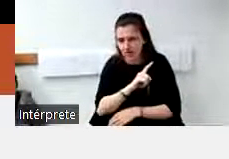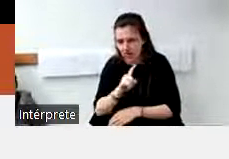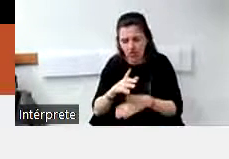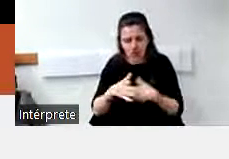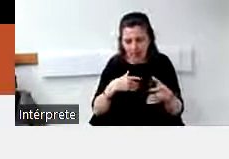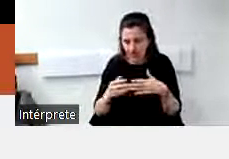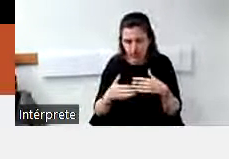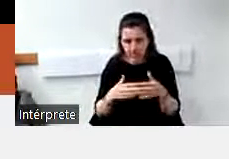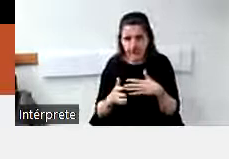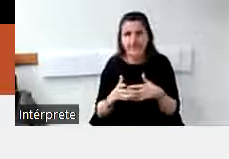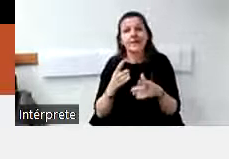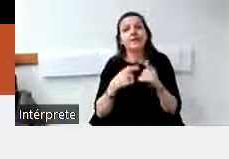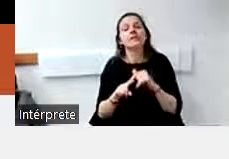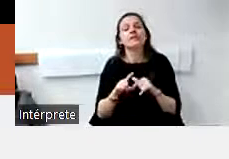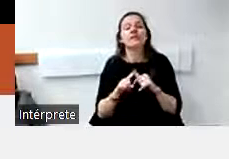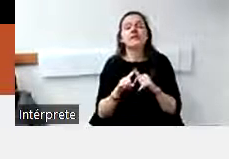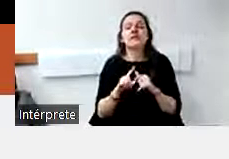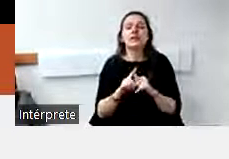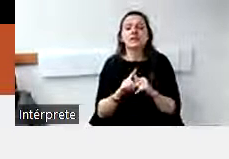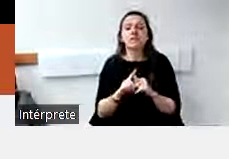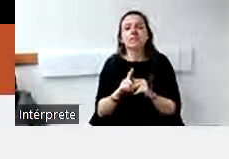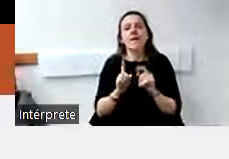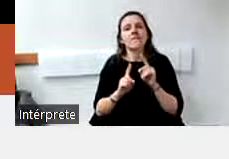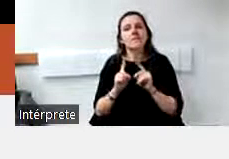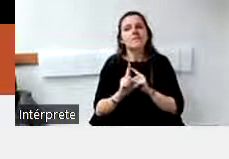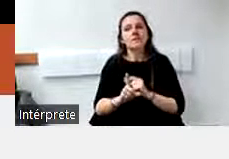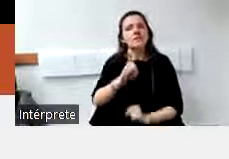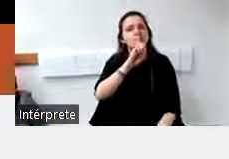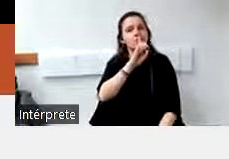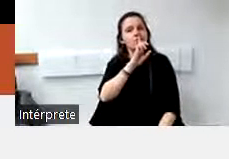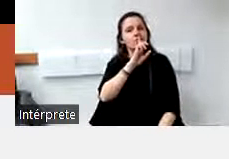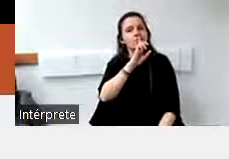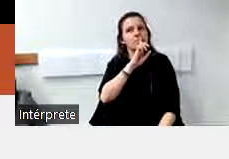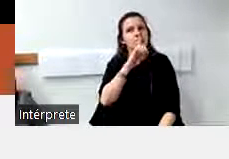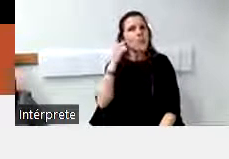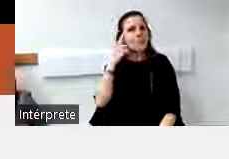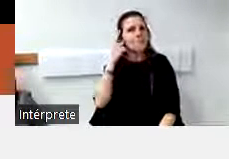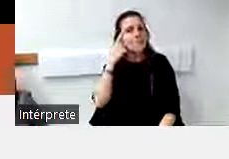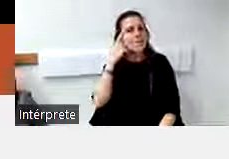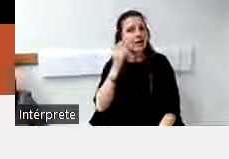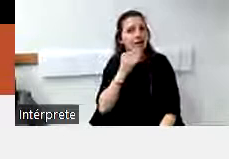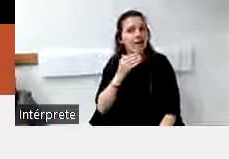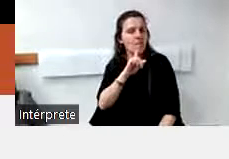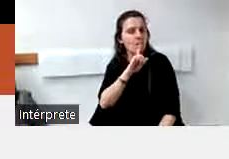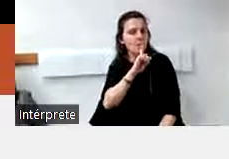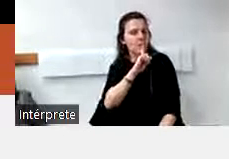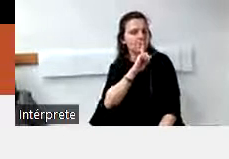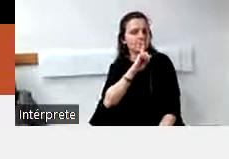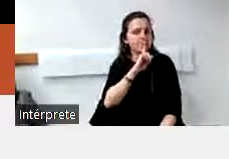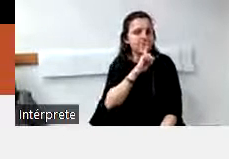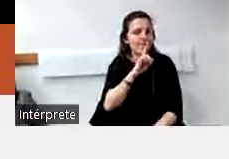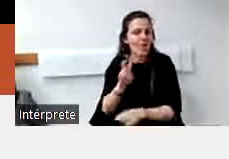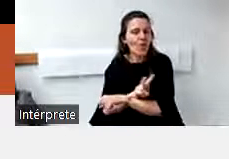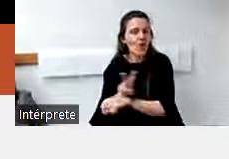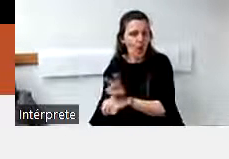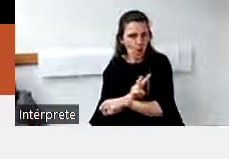el silencio se cree que es la herramienta para protegerlos. Y no es eso.